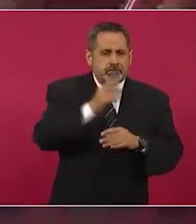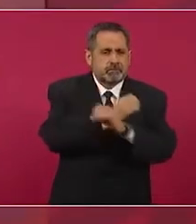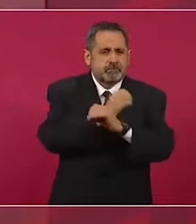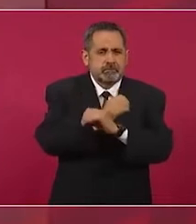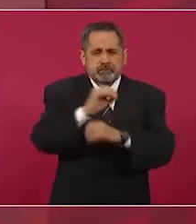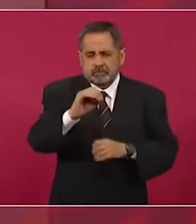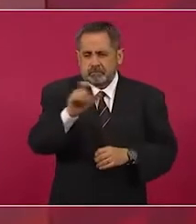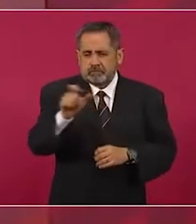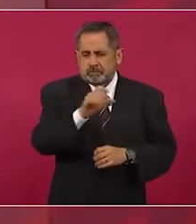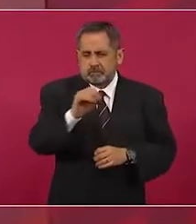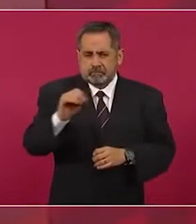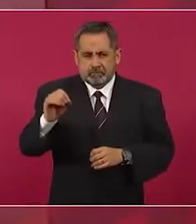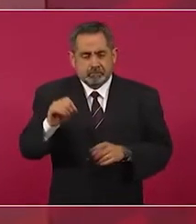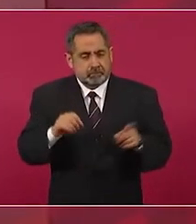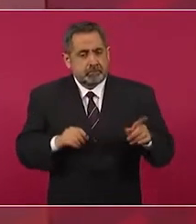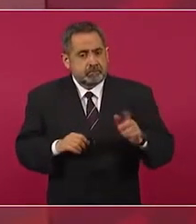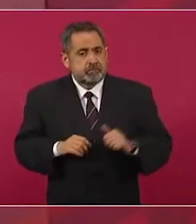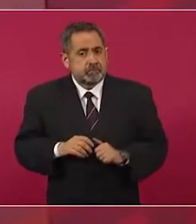llevaba algún tiempo también